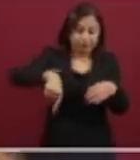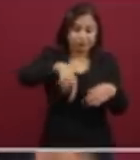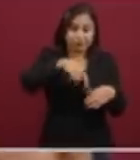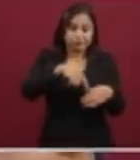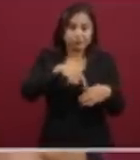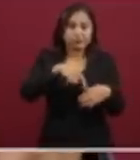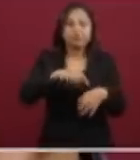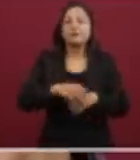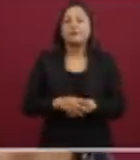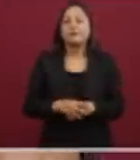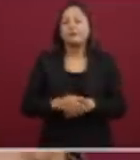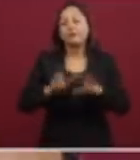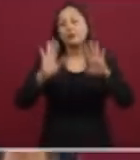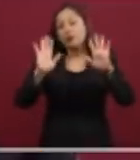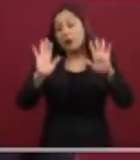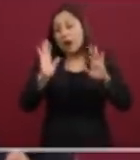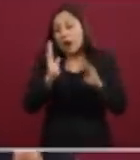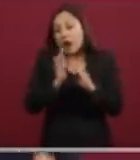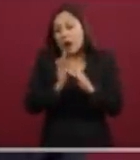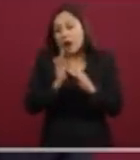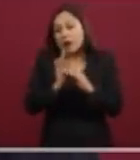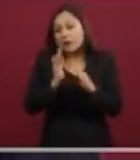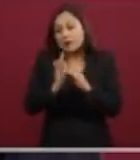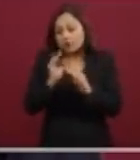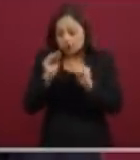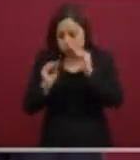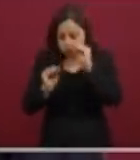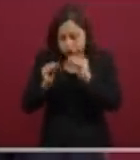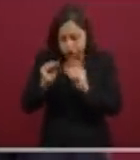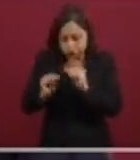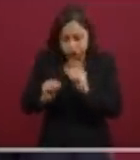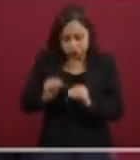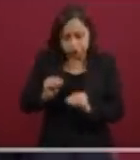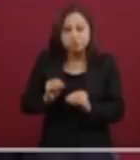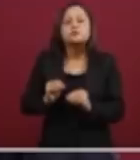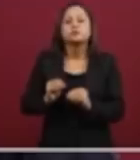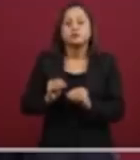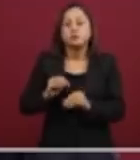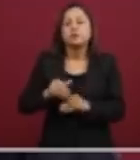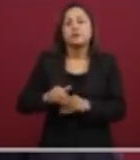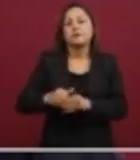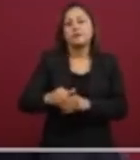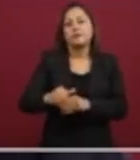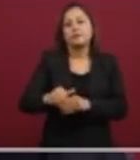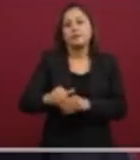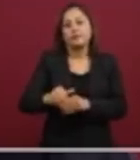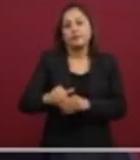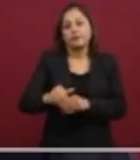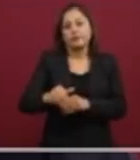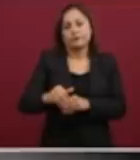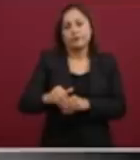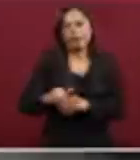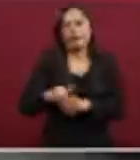Este es un plan que vamos a llevar a cabo. Pronto